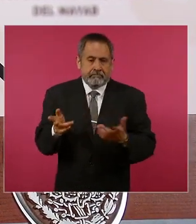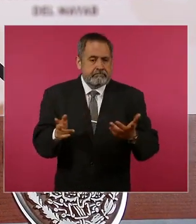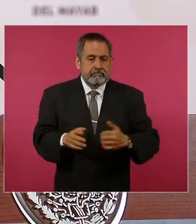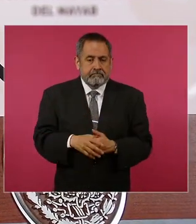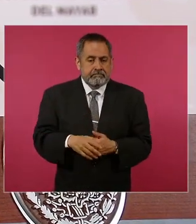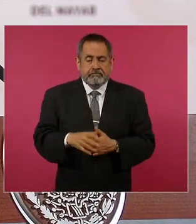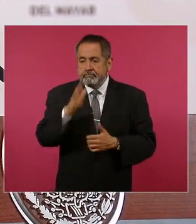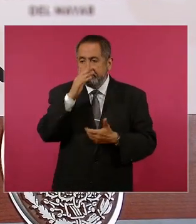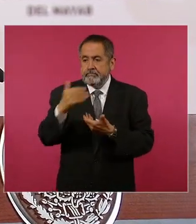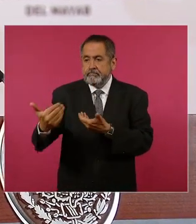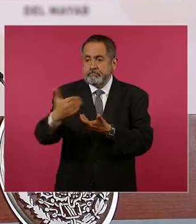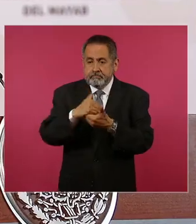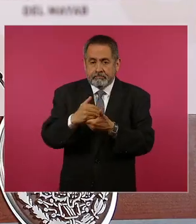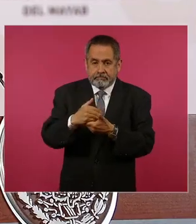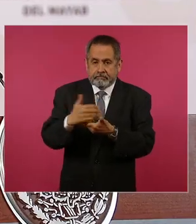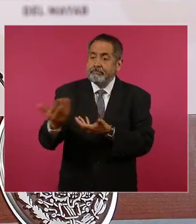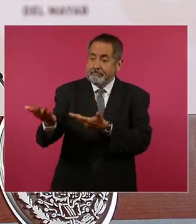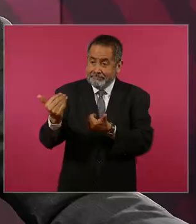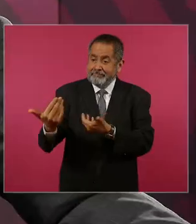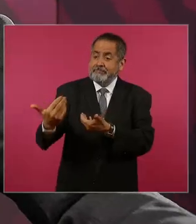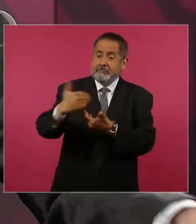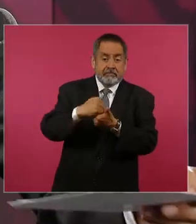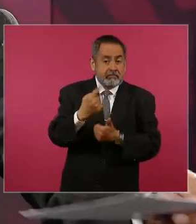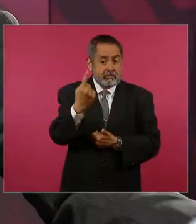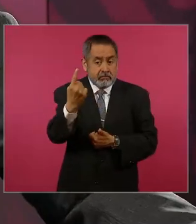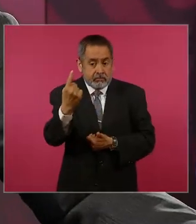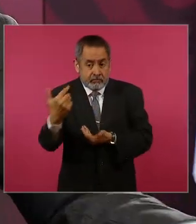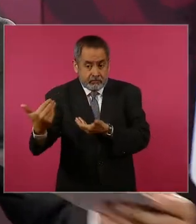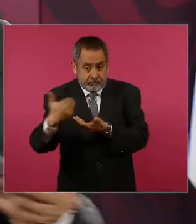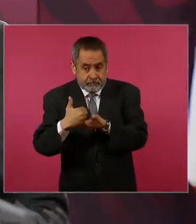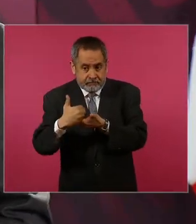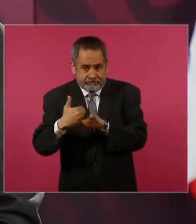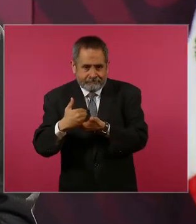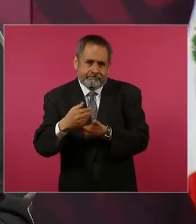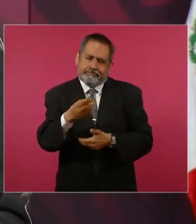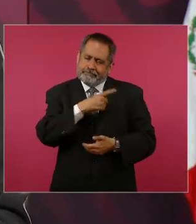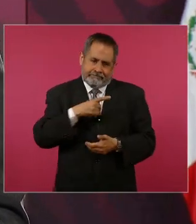Pero no puedo, porque si empiezo a recibir